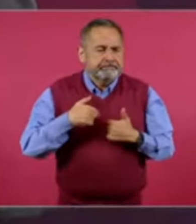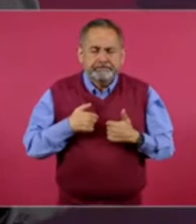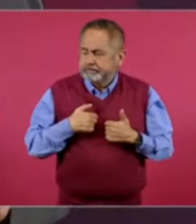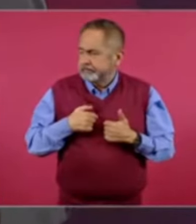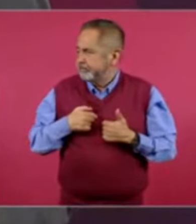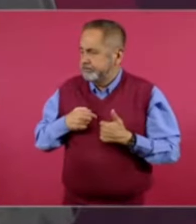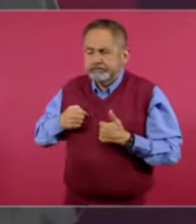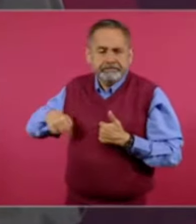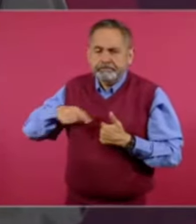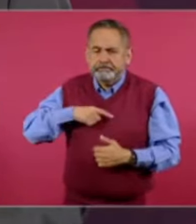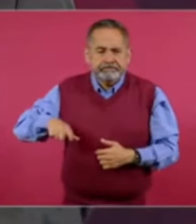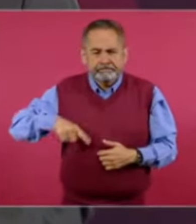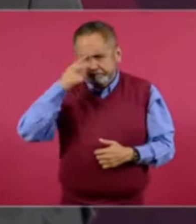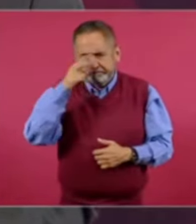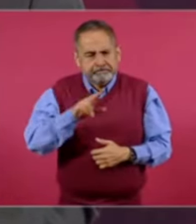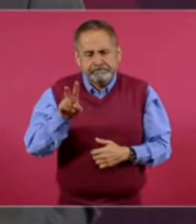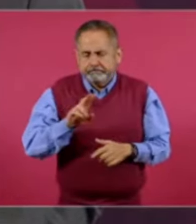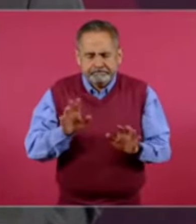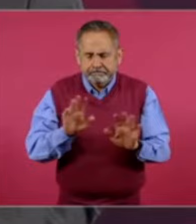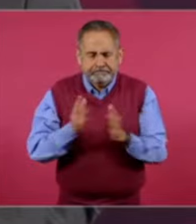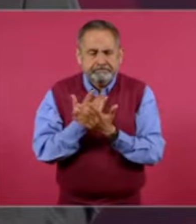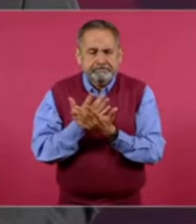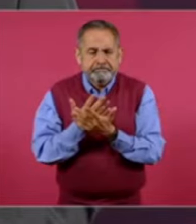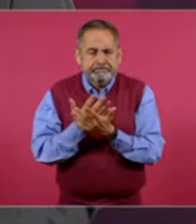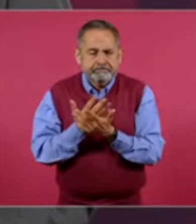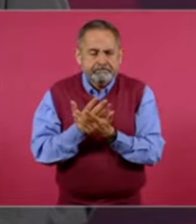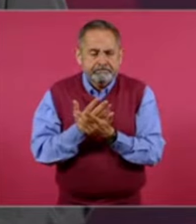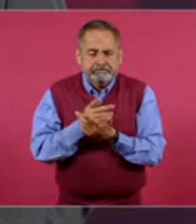nosotros tenemos que actuar,